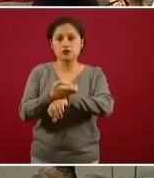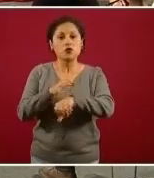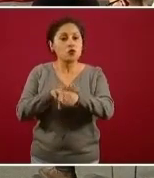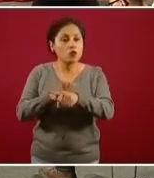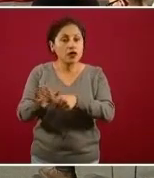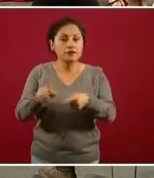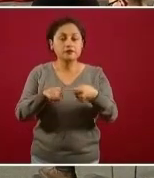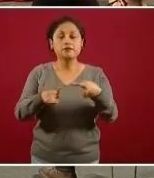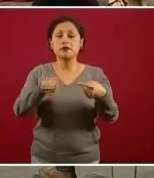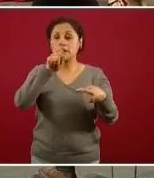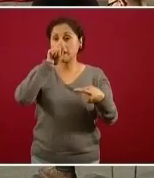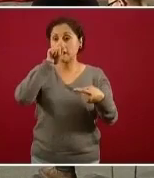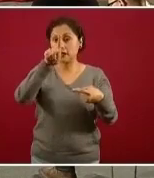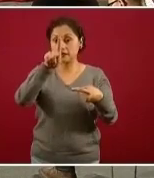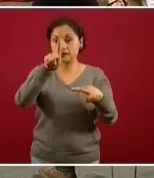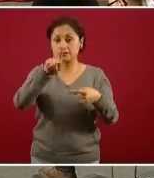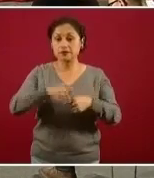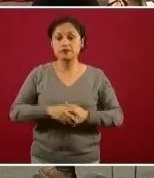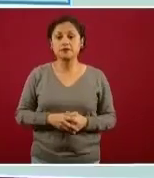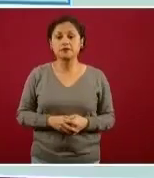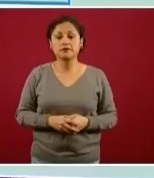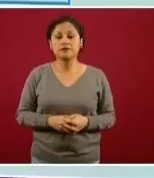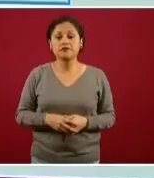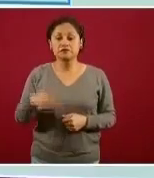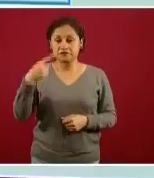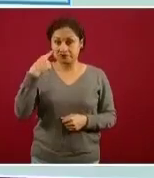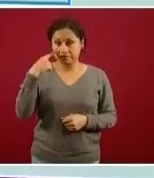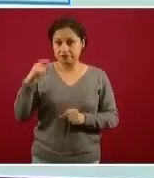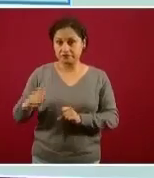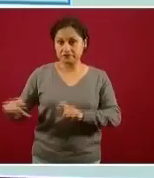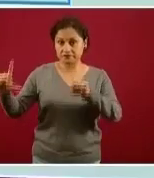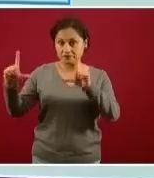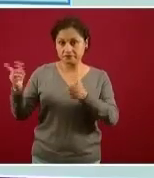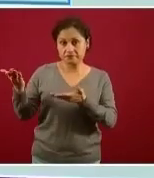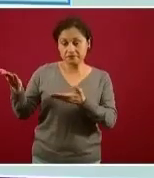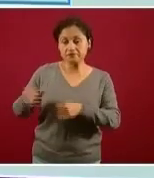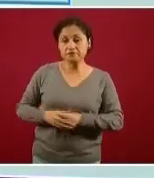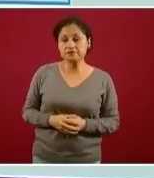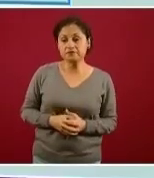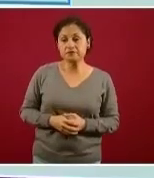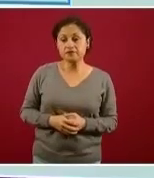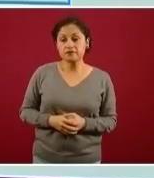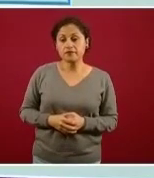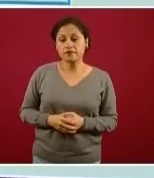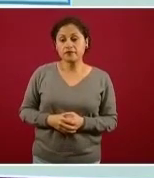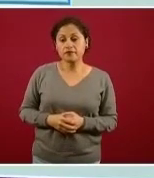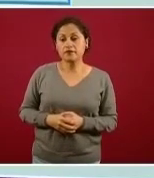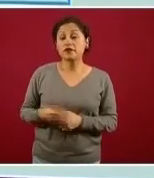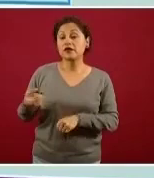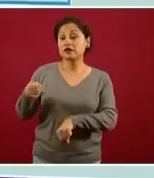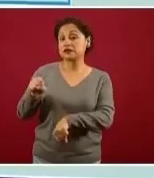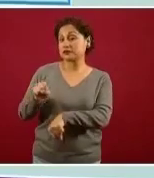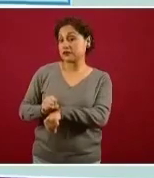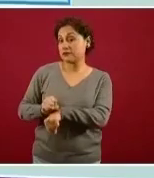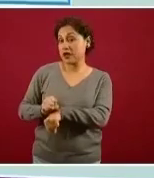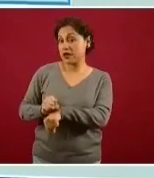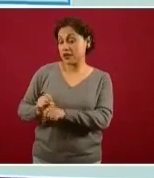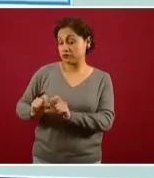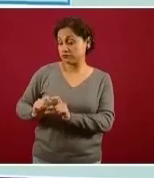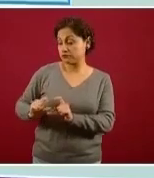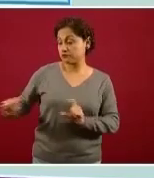Jalisco, y podemos ver que al inicio del año hubo un incremento, estamos hablando de la semana 4, esto es al final de